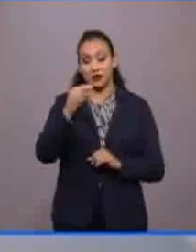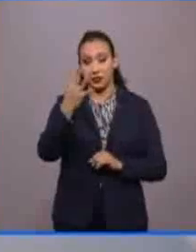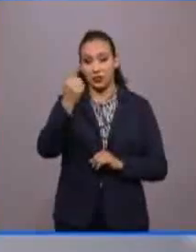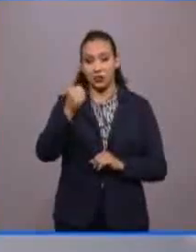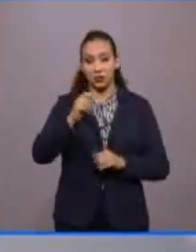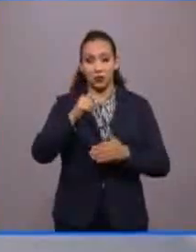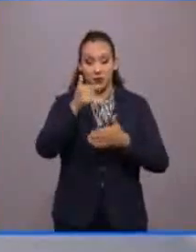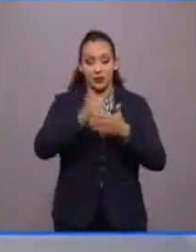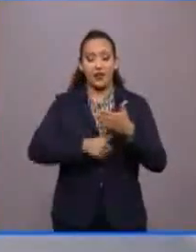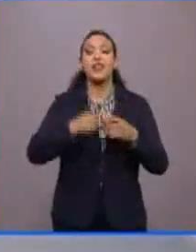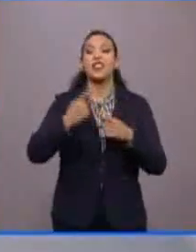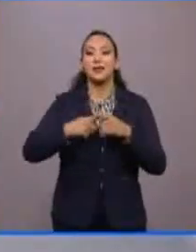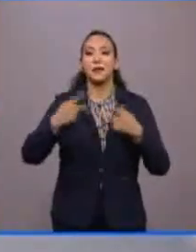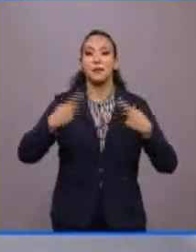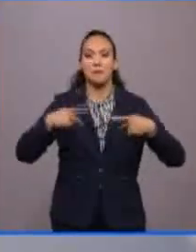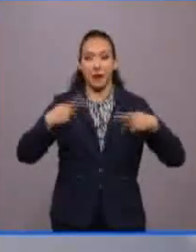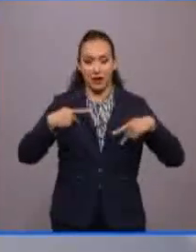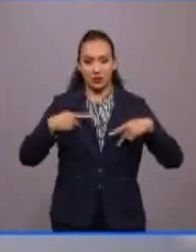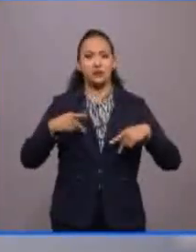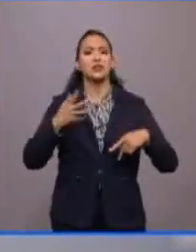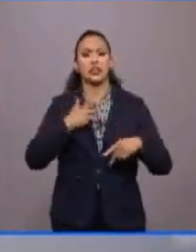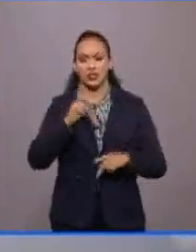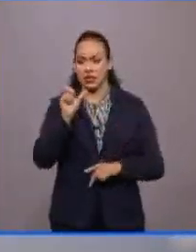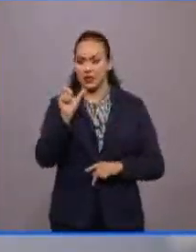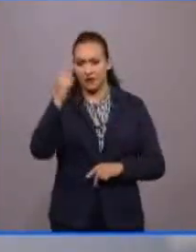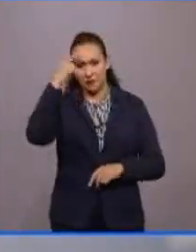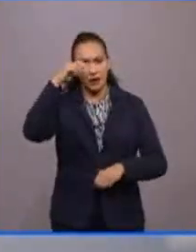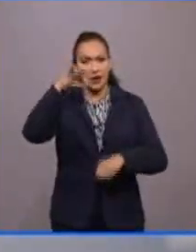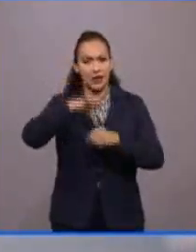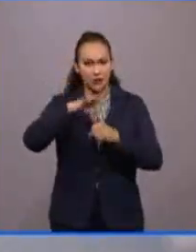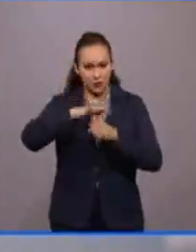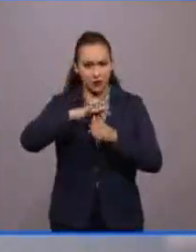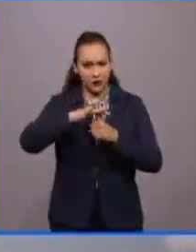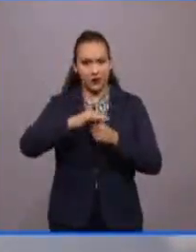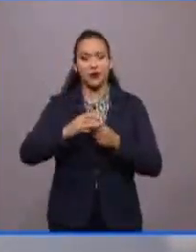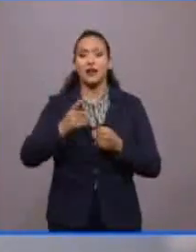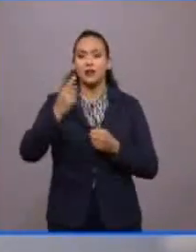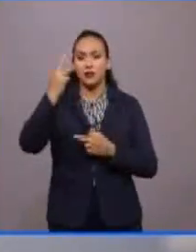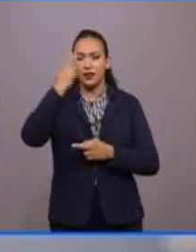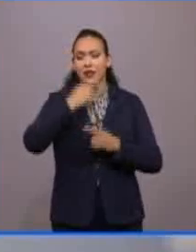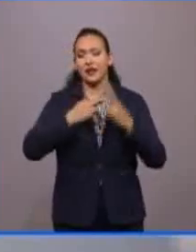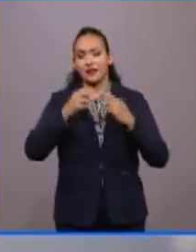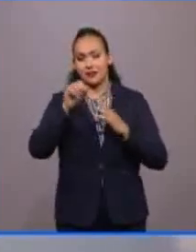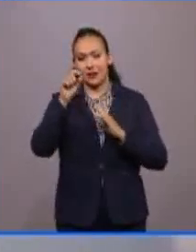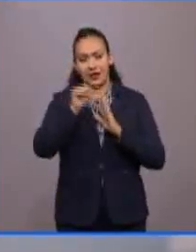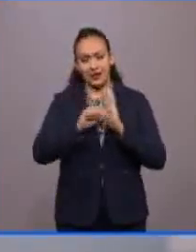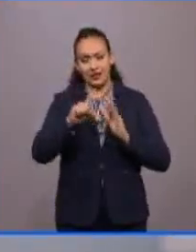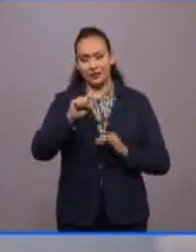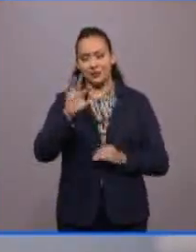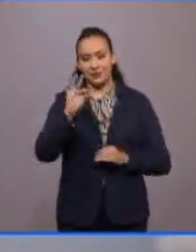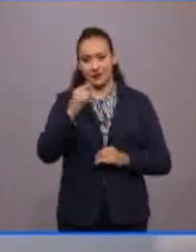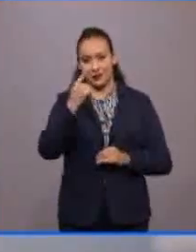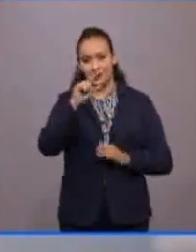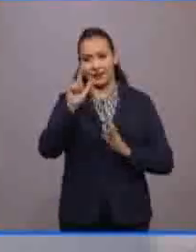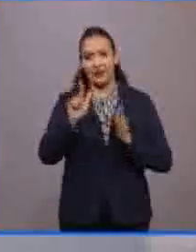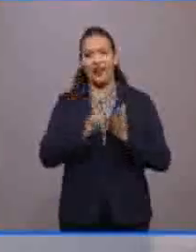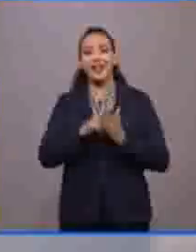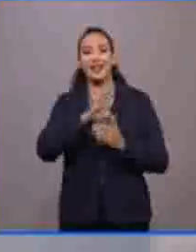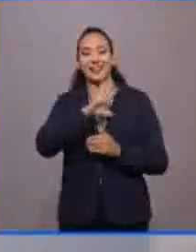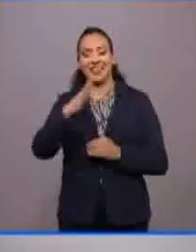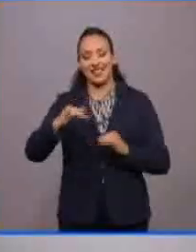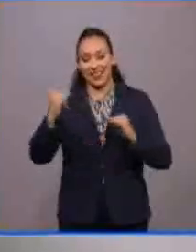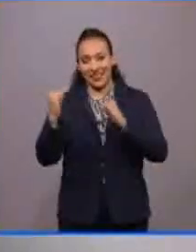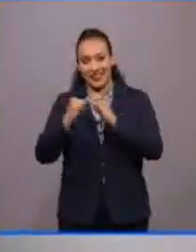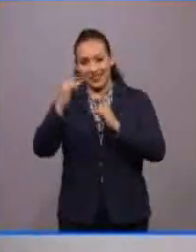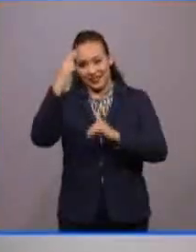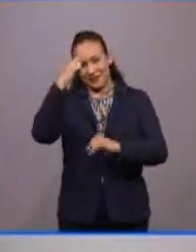3.689 registros son de personas que obtuvieron su credencial para votar con base en lo dispuesto en el artículo 141 de la Ley General de Instituciones